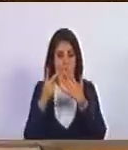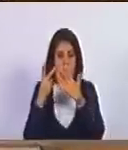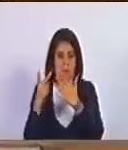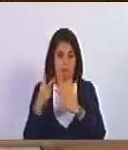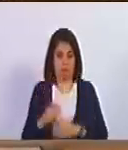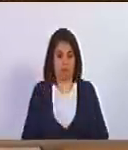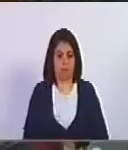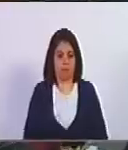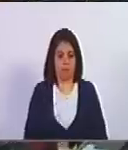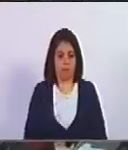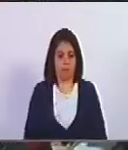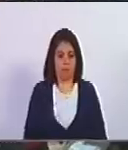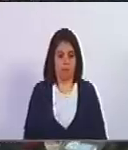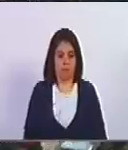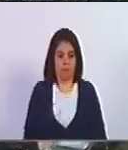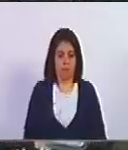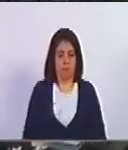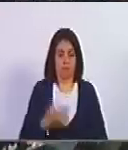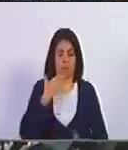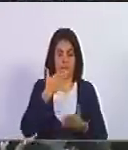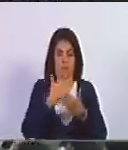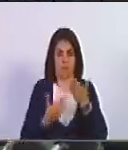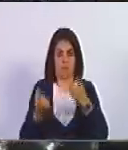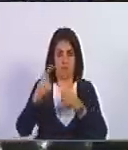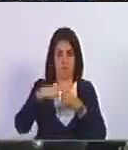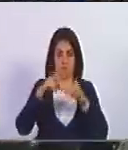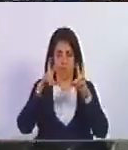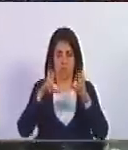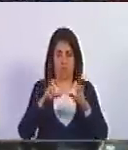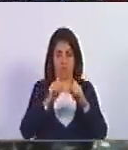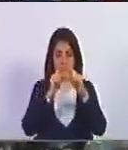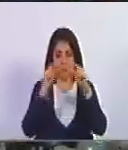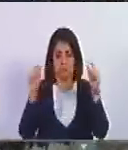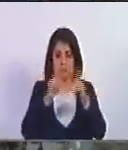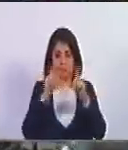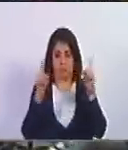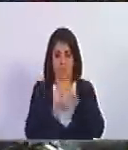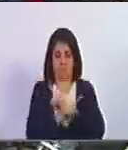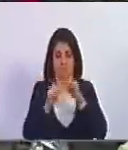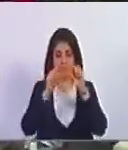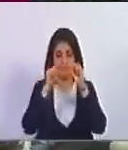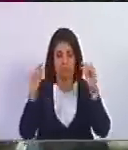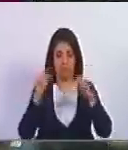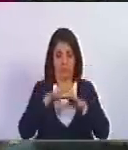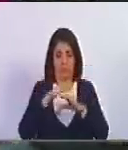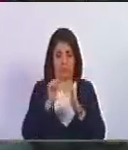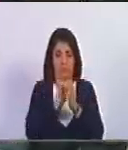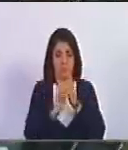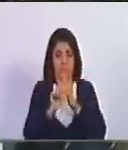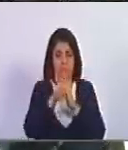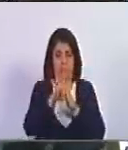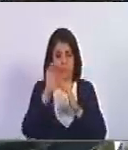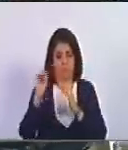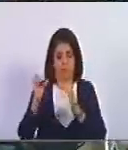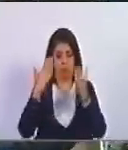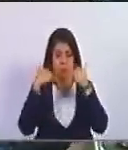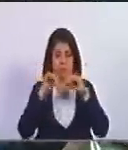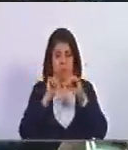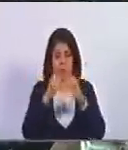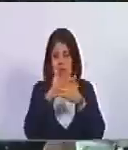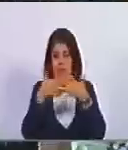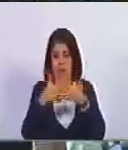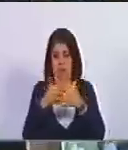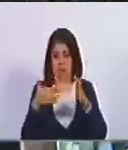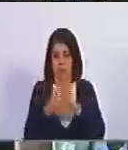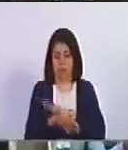87. Se propone incorporar un nuevo epígrafe que pasa a ser el epígrafe del artículo 40, el cual queda redactado